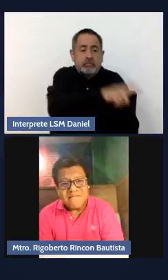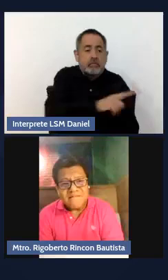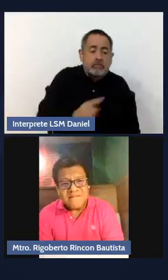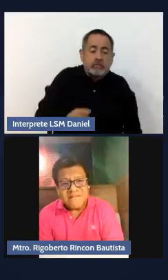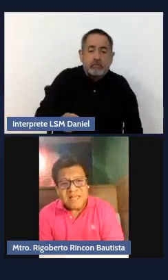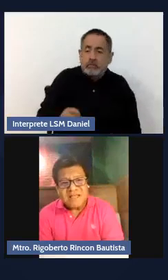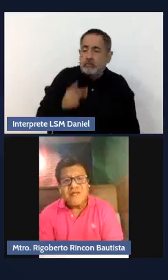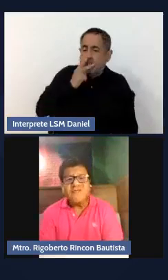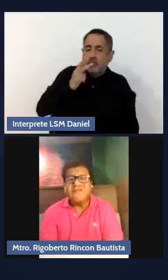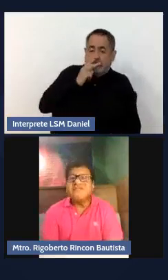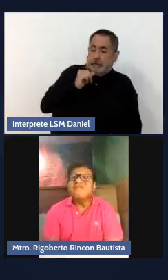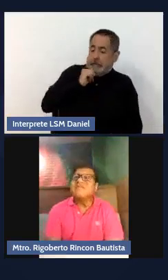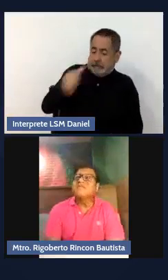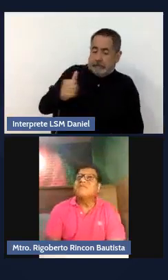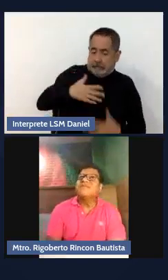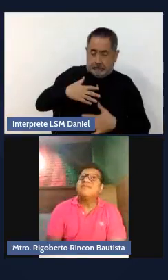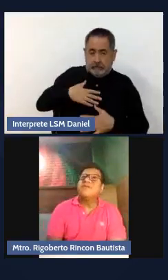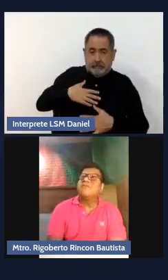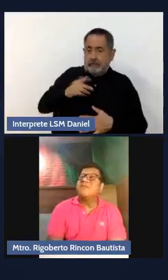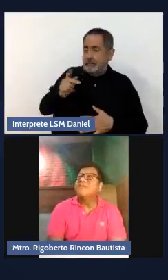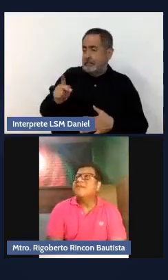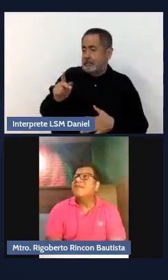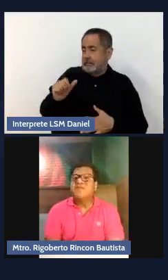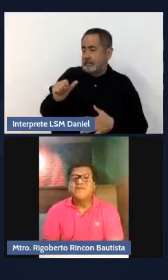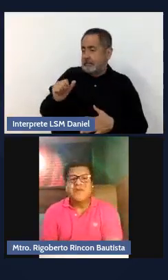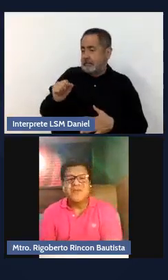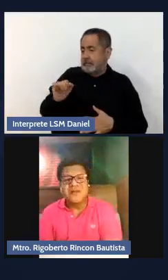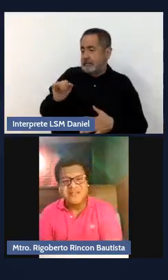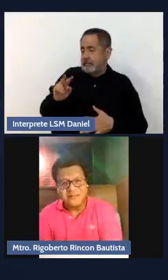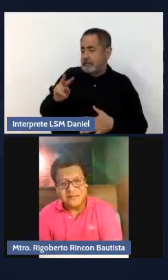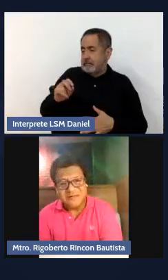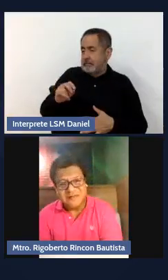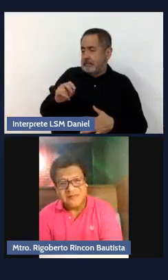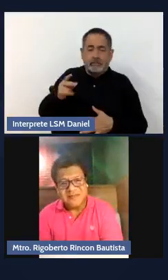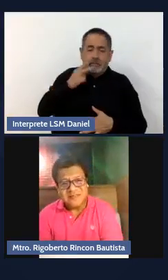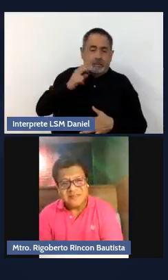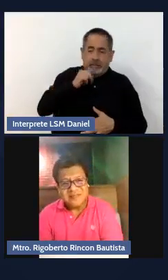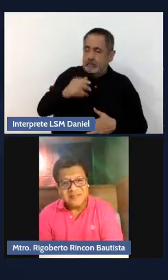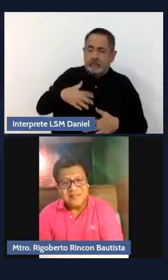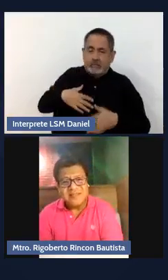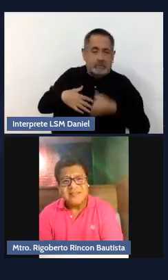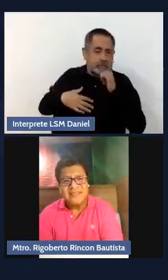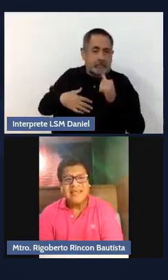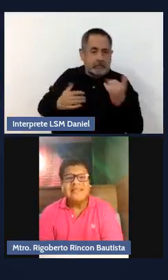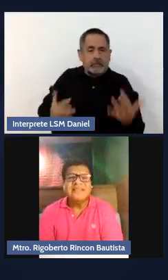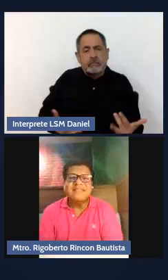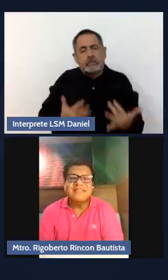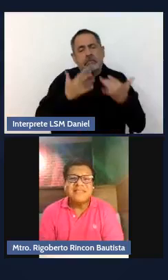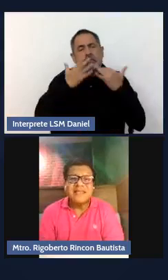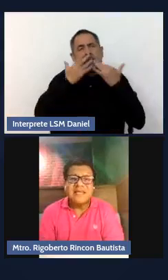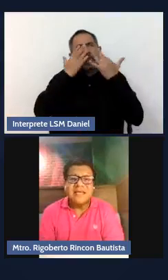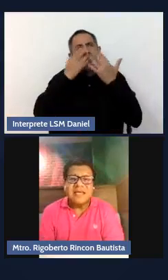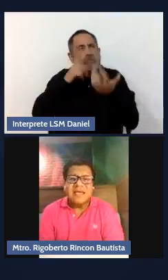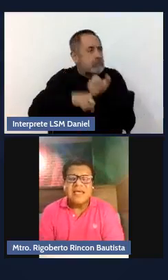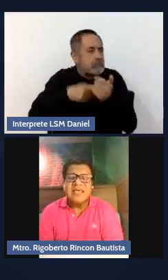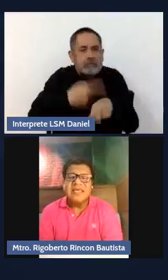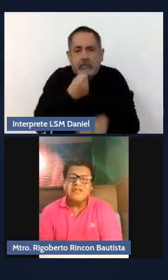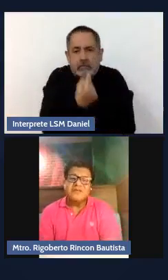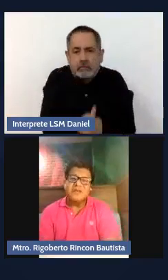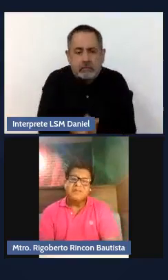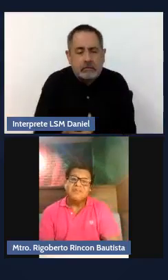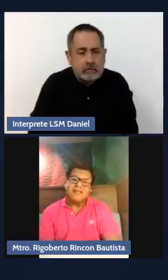sino muchas veces puede ser completamente un fumador pasivo, ¿ya? Y esto es bien